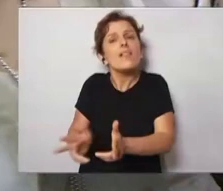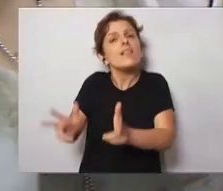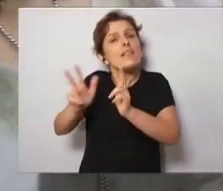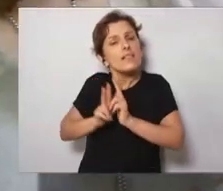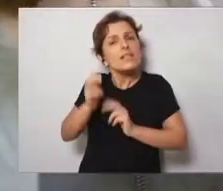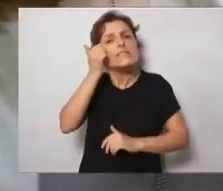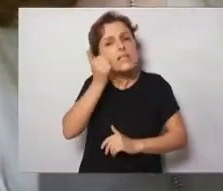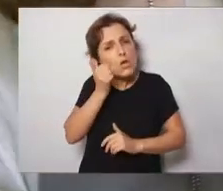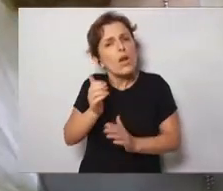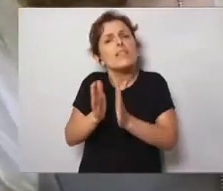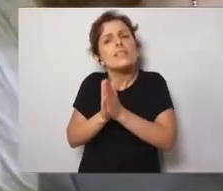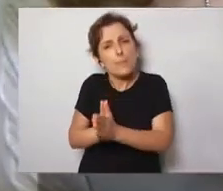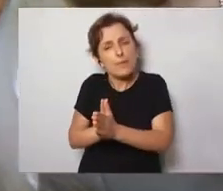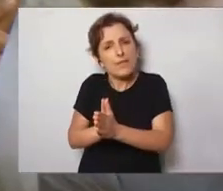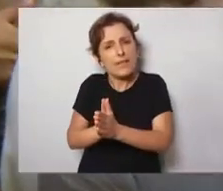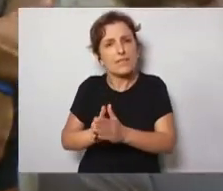yo